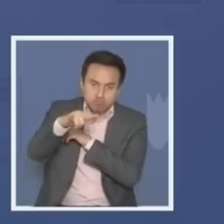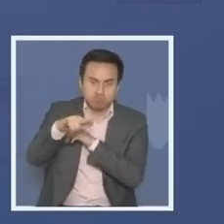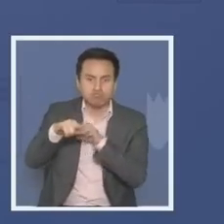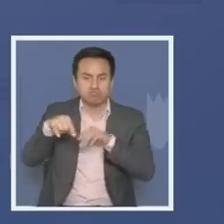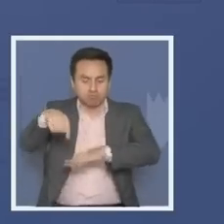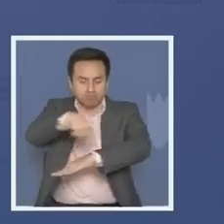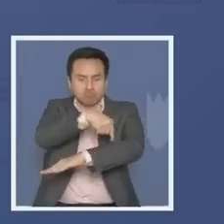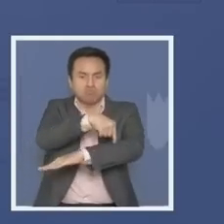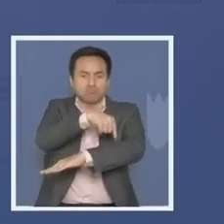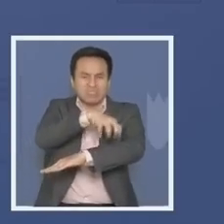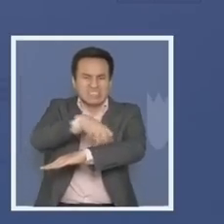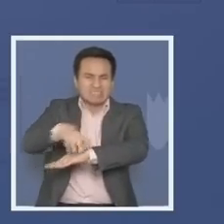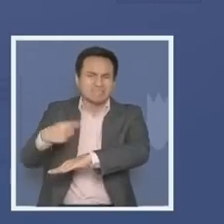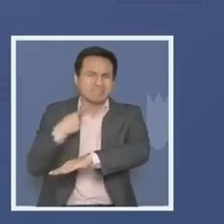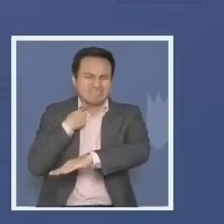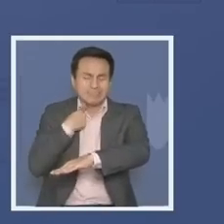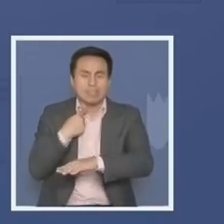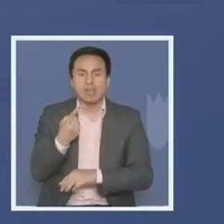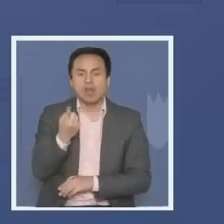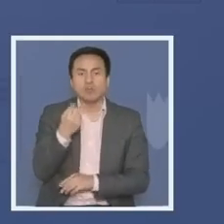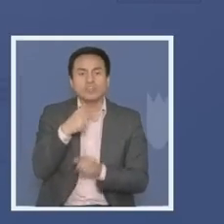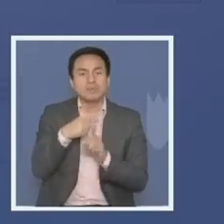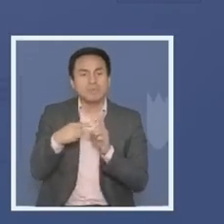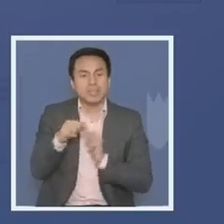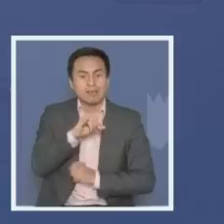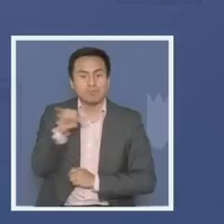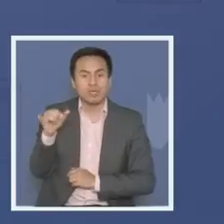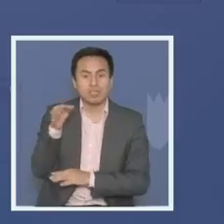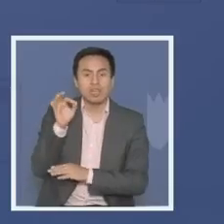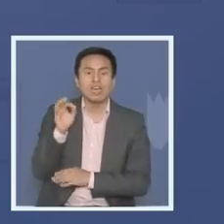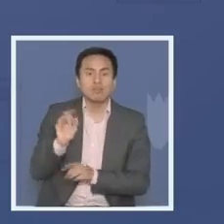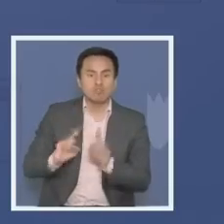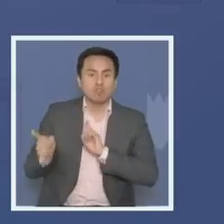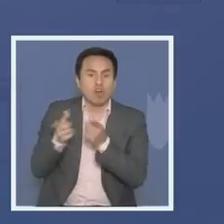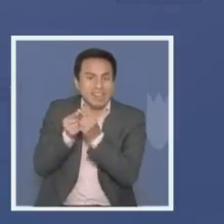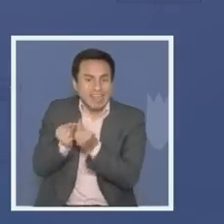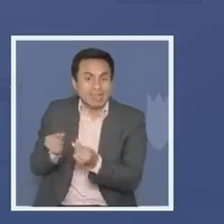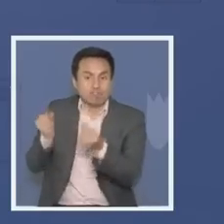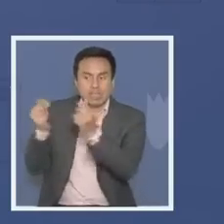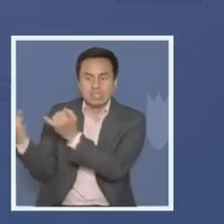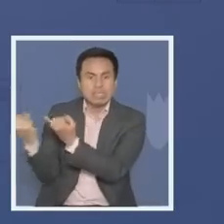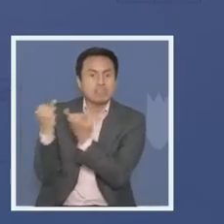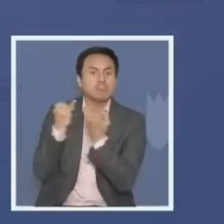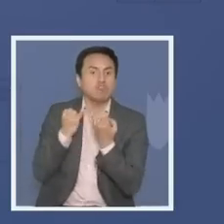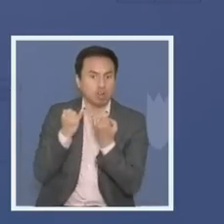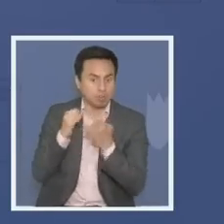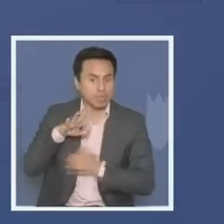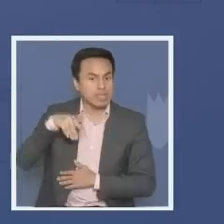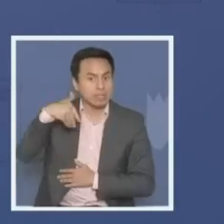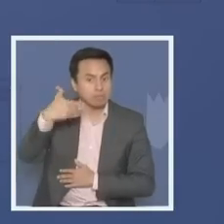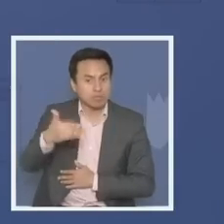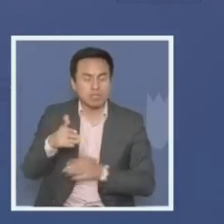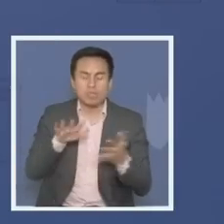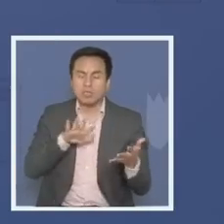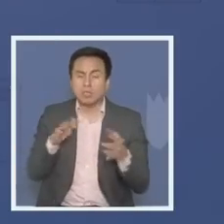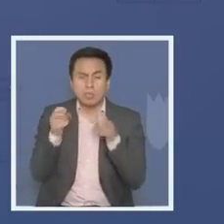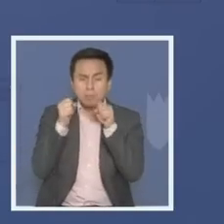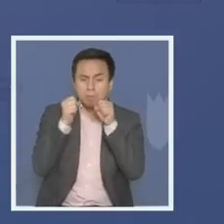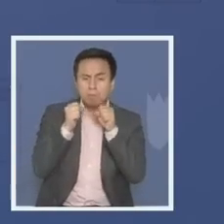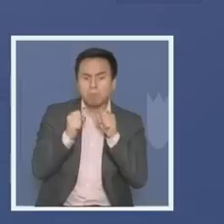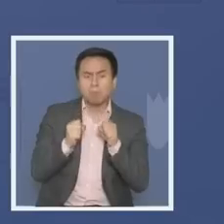distribuir en las regiones afectadas y a las 11:30 en el COGRID Nacional vamos a tener un informe también de